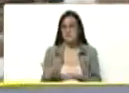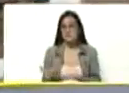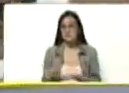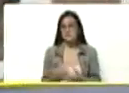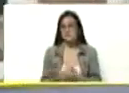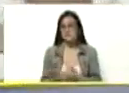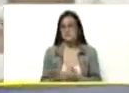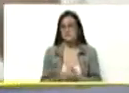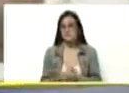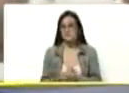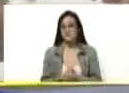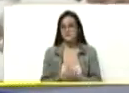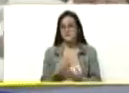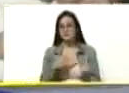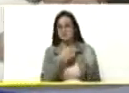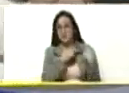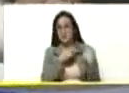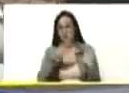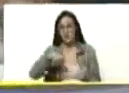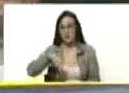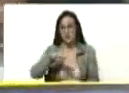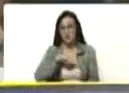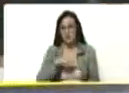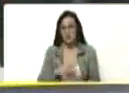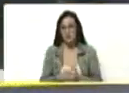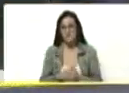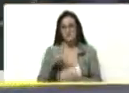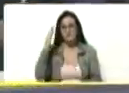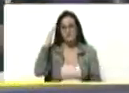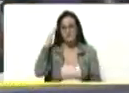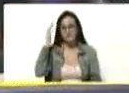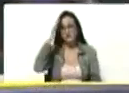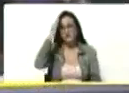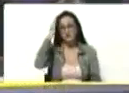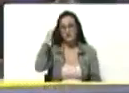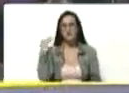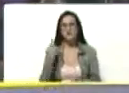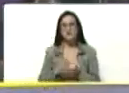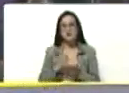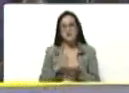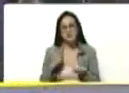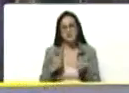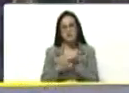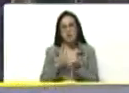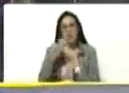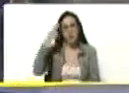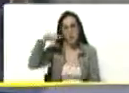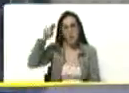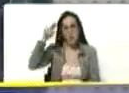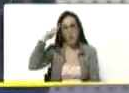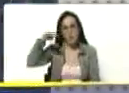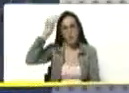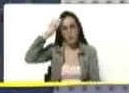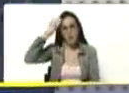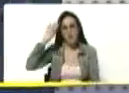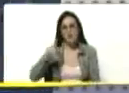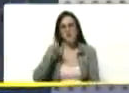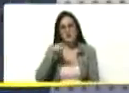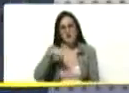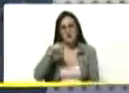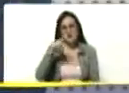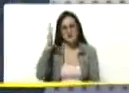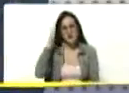que penden sobre nuestra región, sabemos que siempre contamos con Cuba, como también sabe que